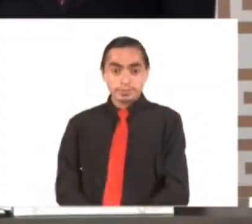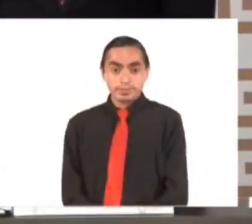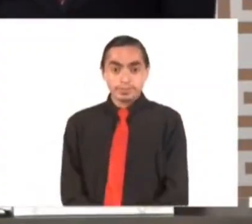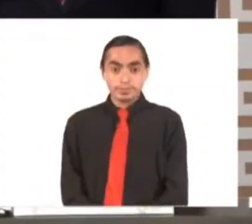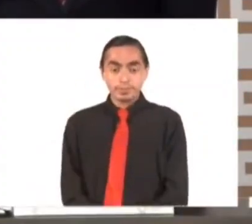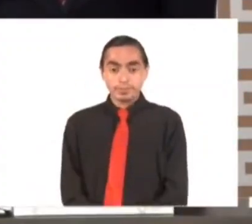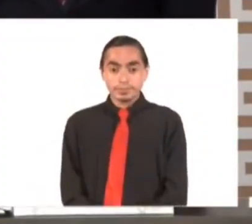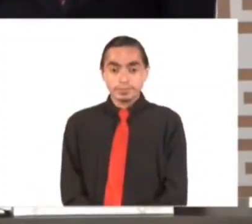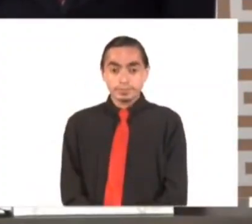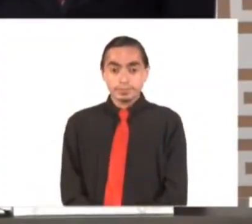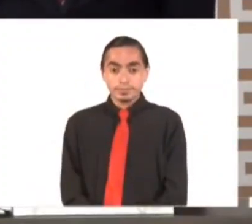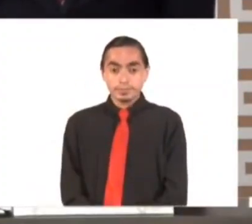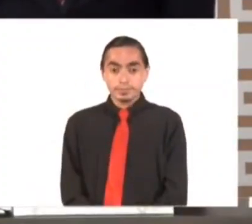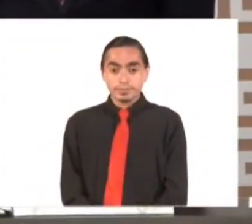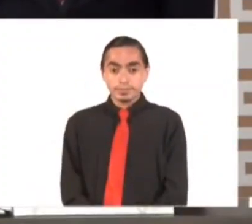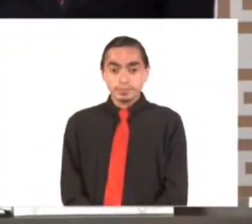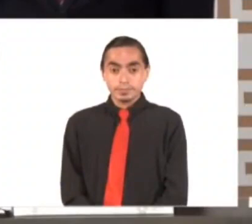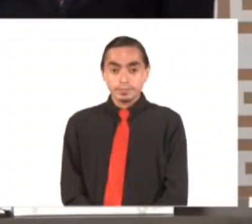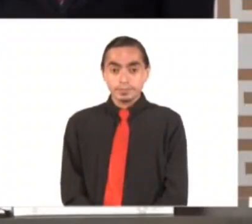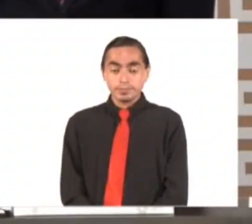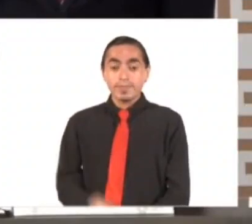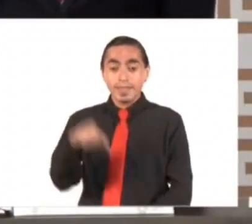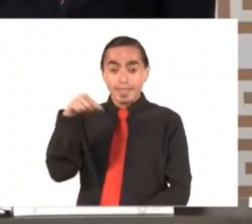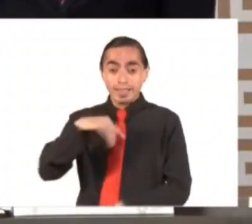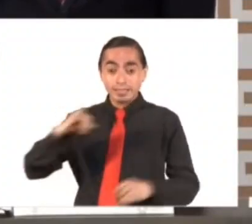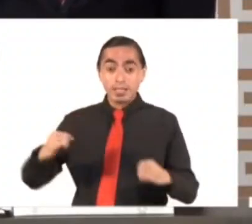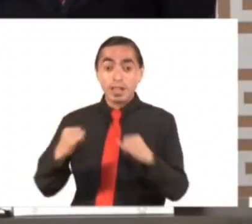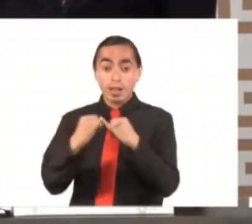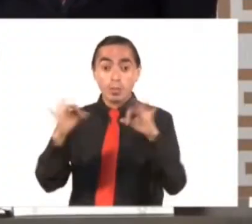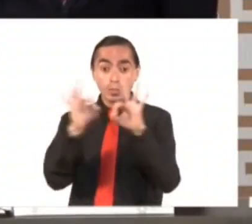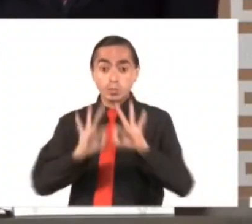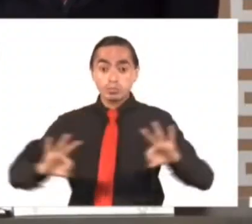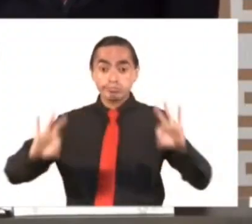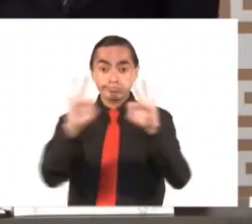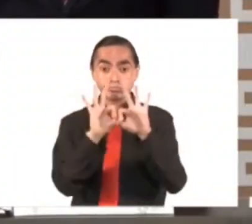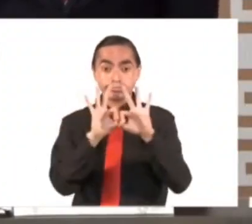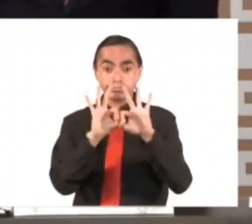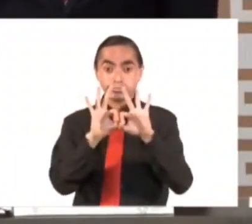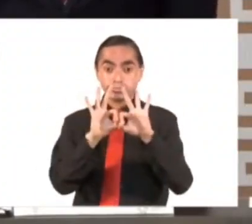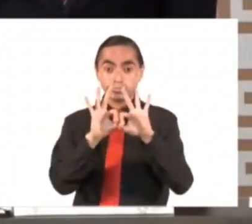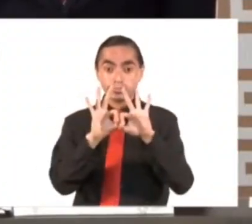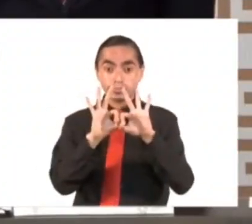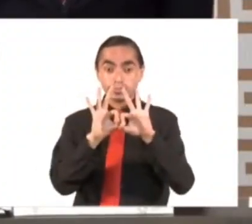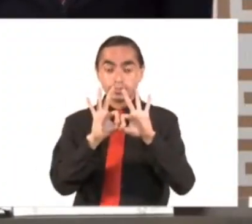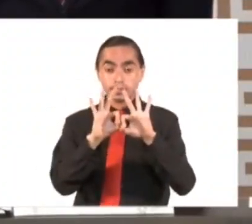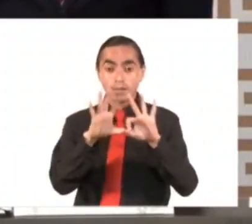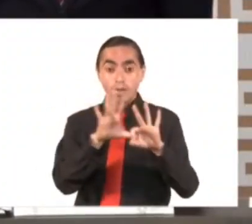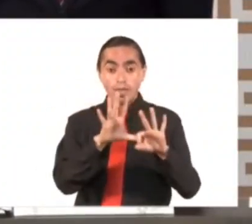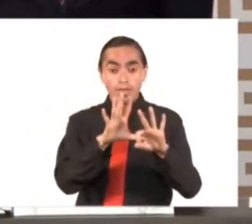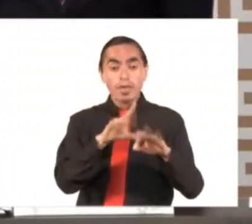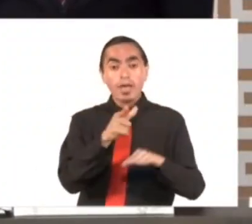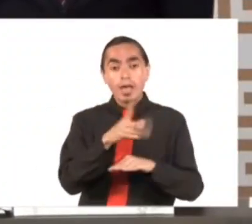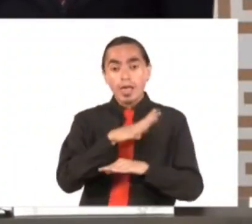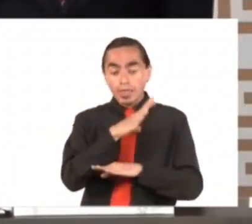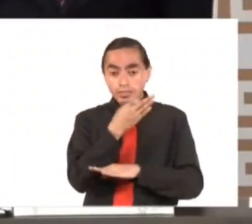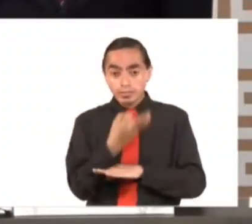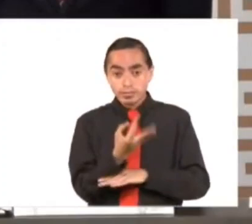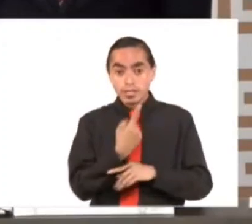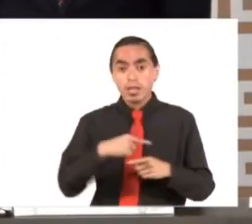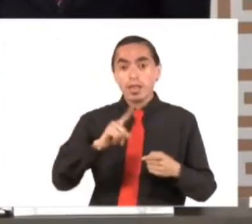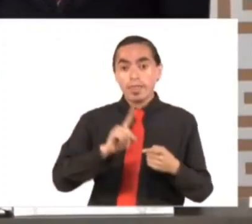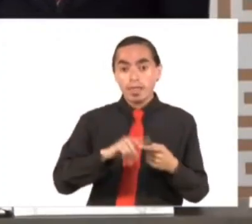Politécnico Nacional, de esta institución tan importante, protesta guardar y hacer guardar